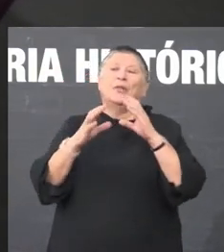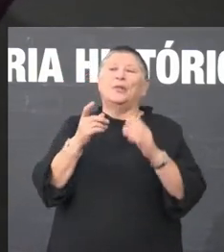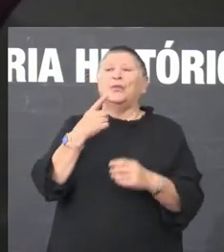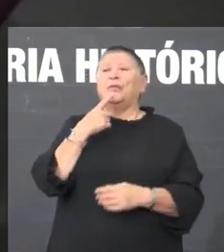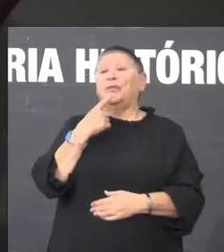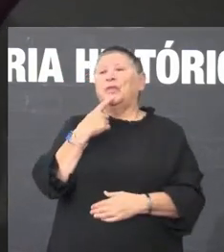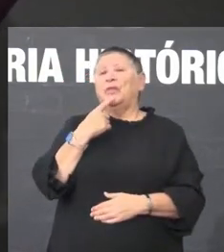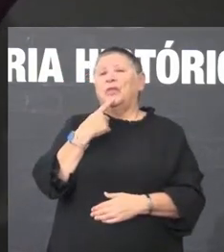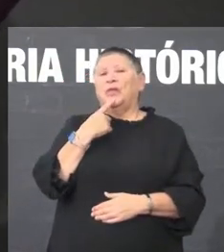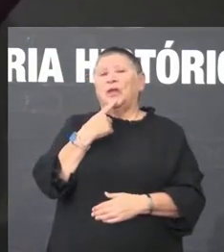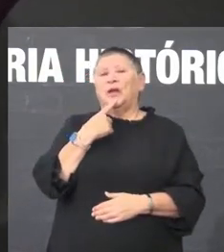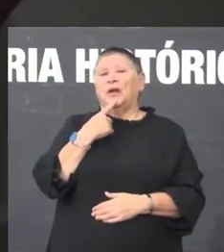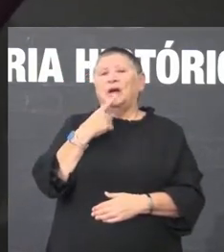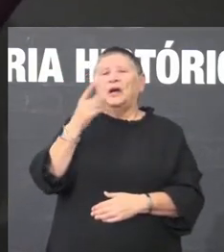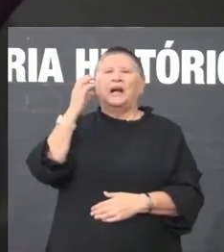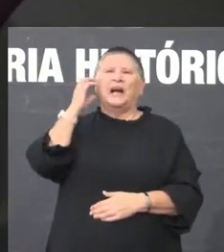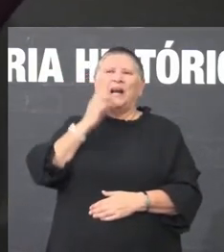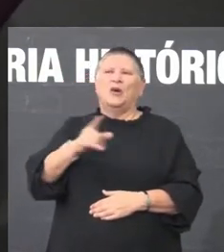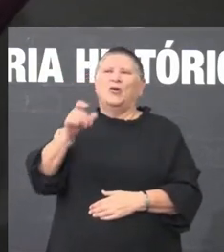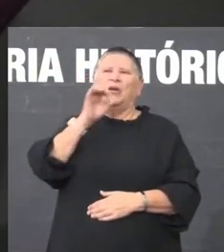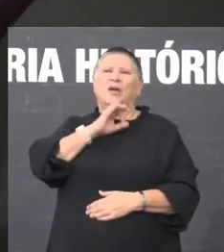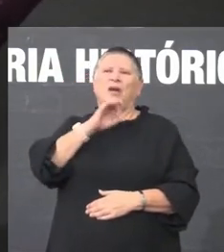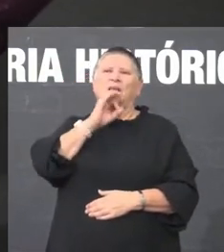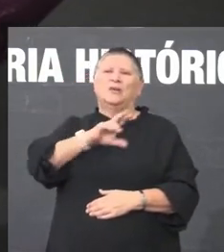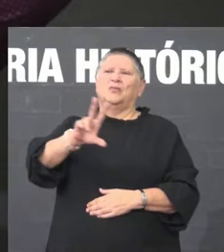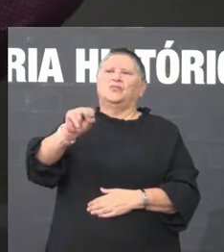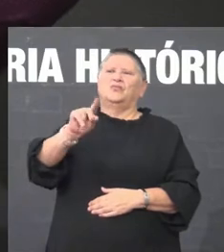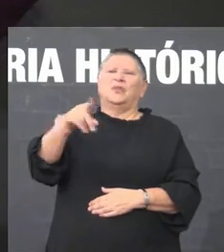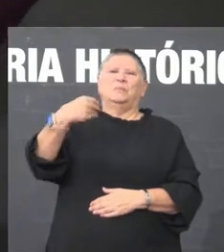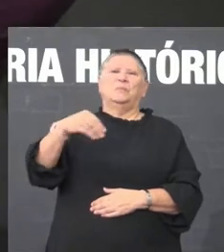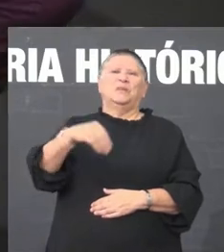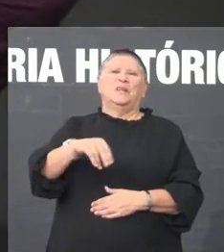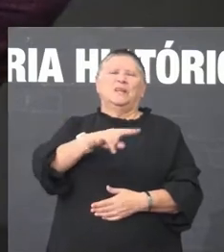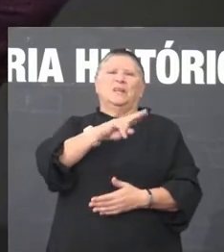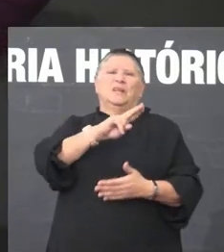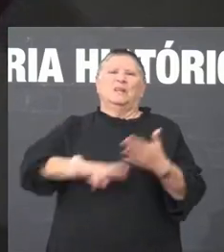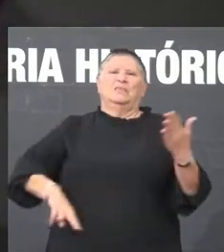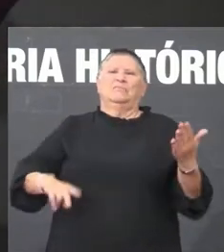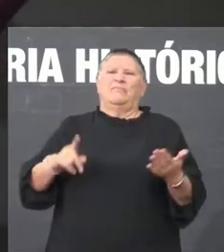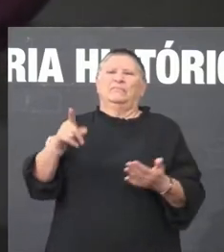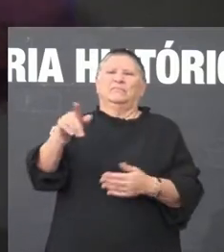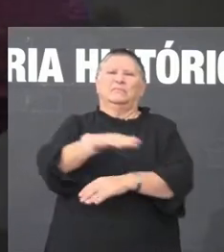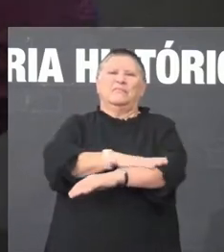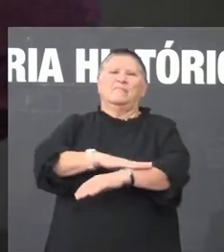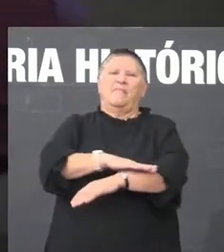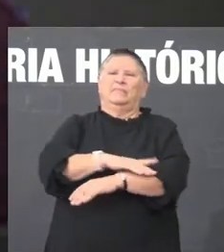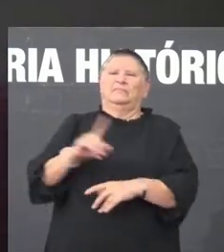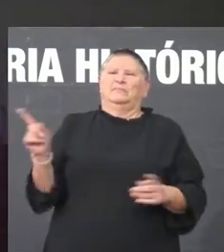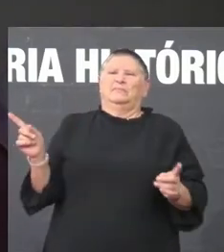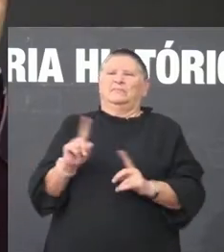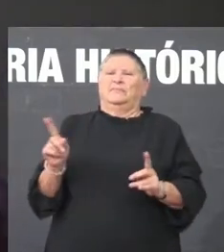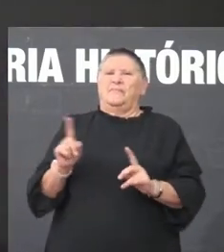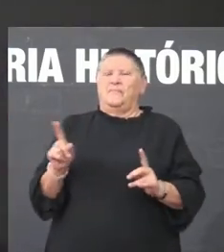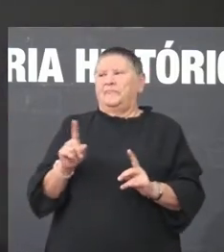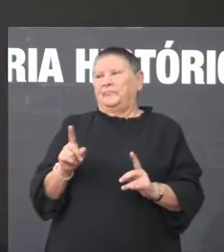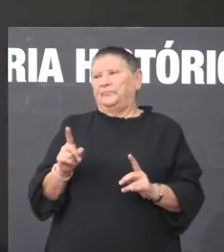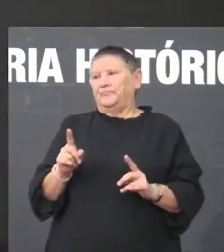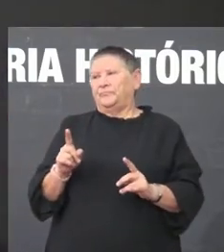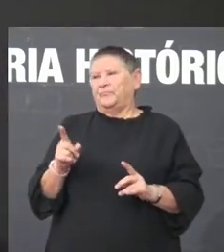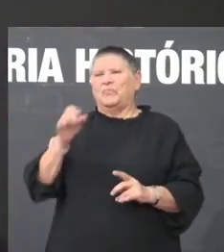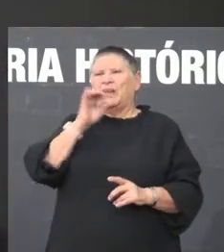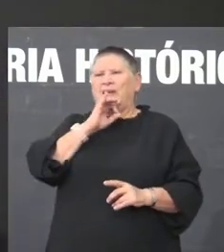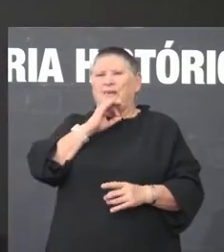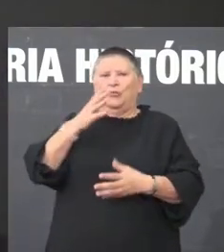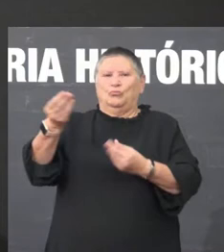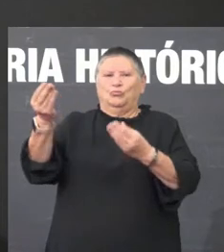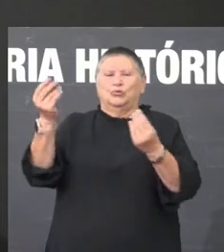demasiado gallego para ser presidente del gobierno. Fíjate, Feijóo demasiado gallego. Pero es que,